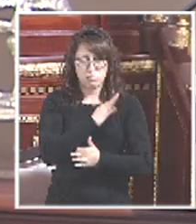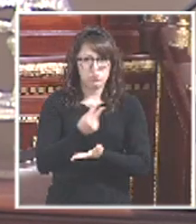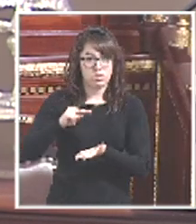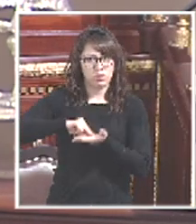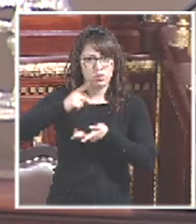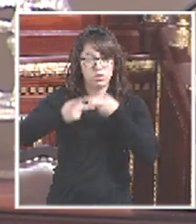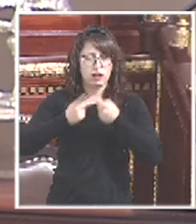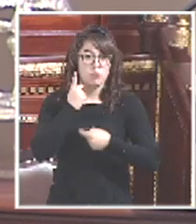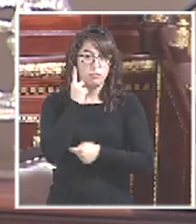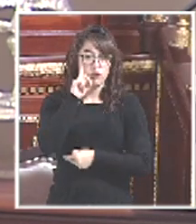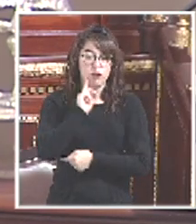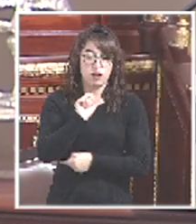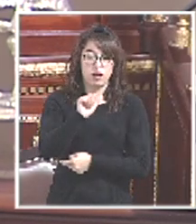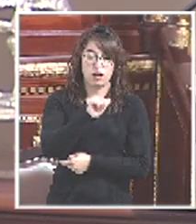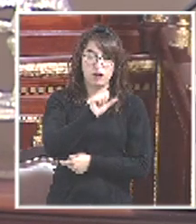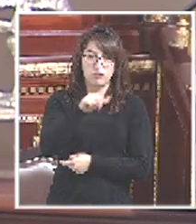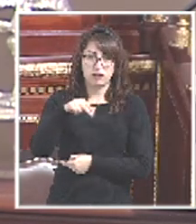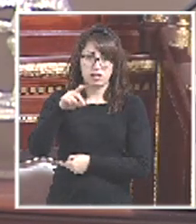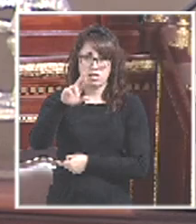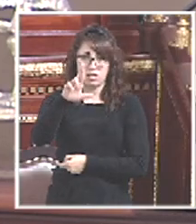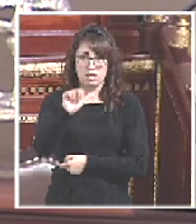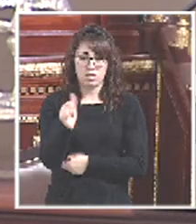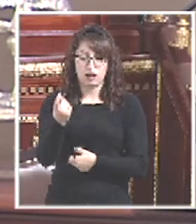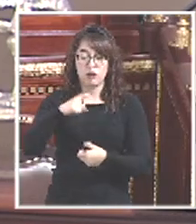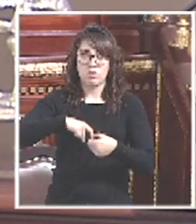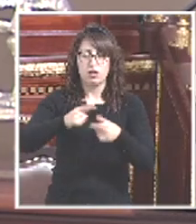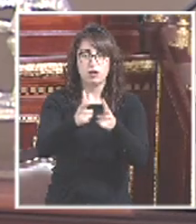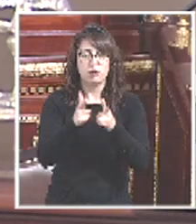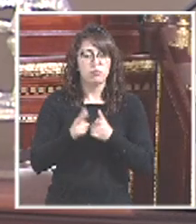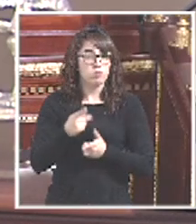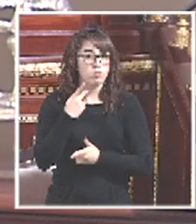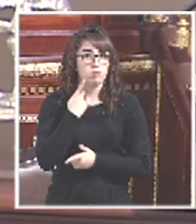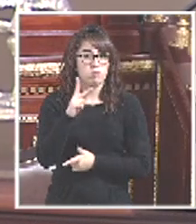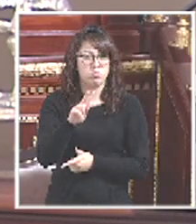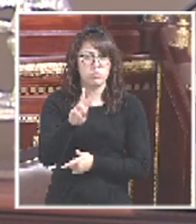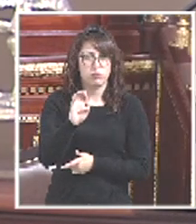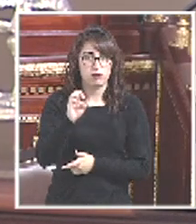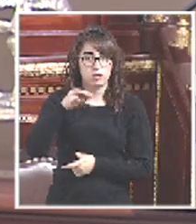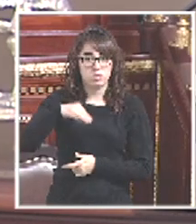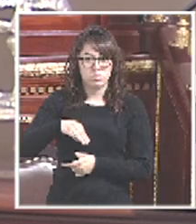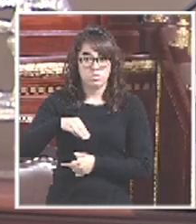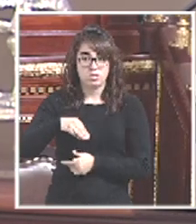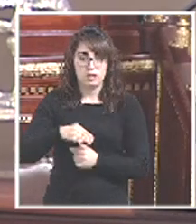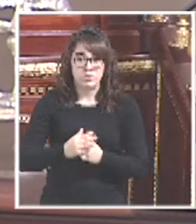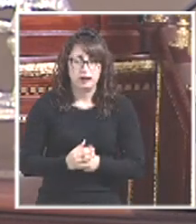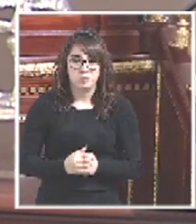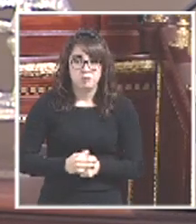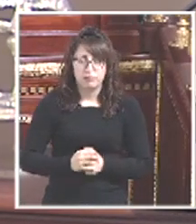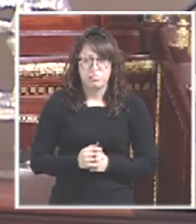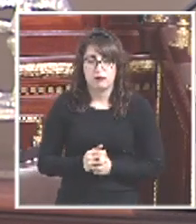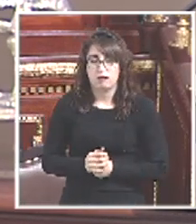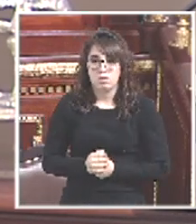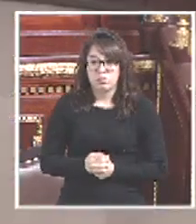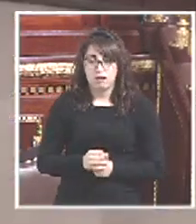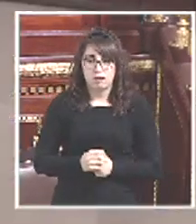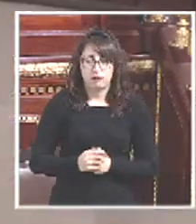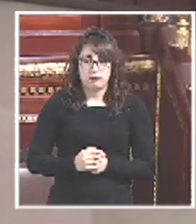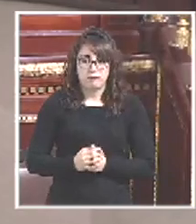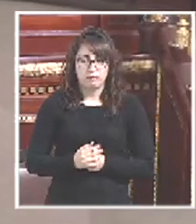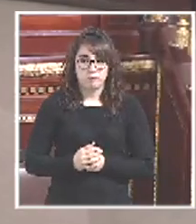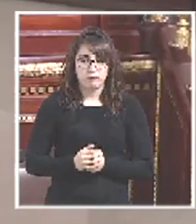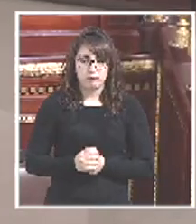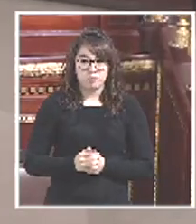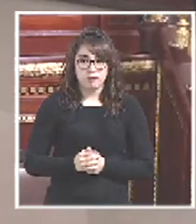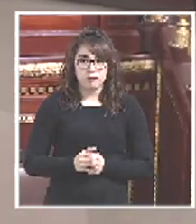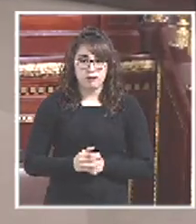diputada Alessandra Rojo de la Vega Pícolo, integrante del Grupo Parlamentario del Partido Verde Ecologista, hasta por 5 minutos. Adelante,